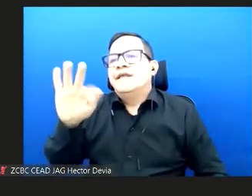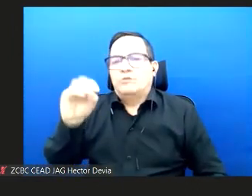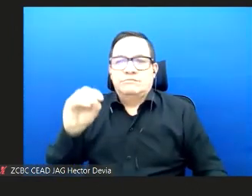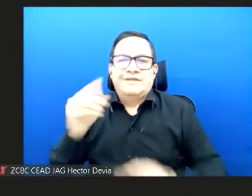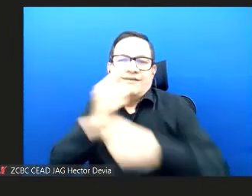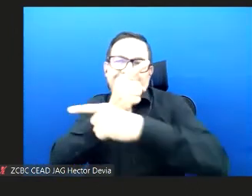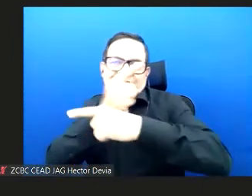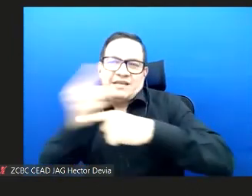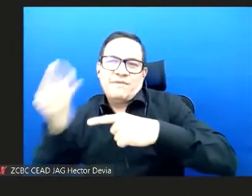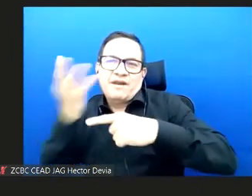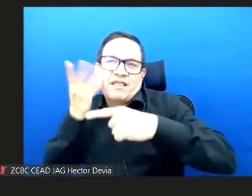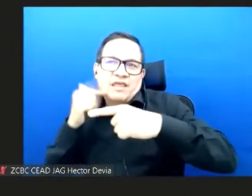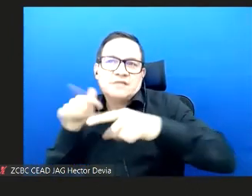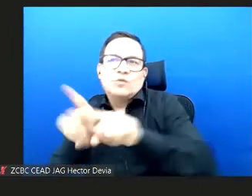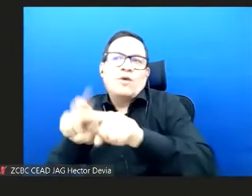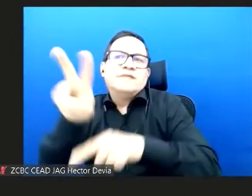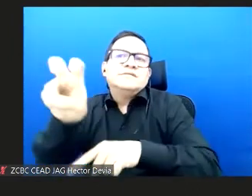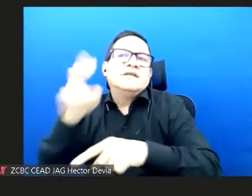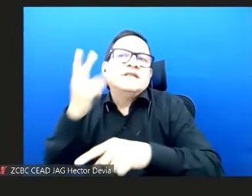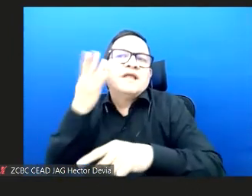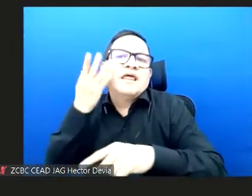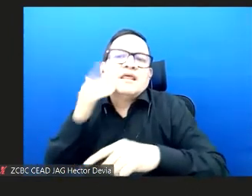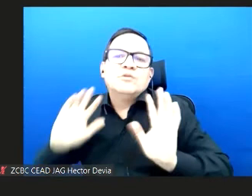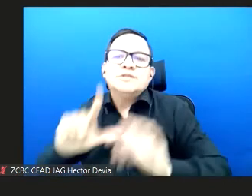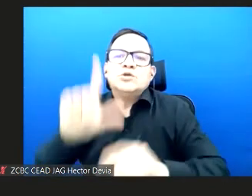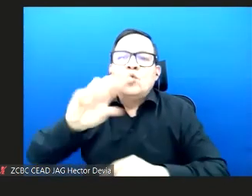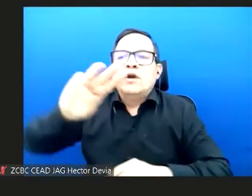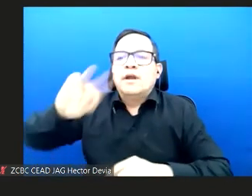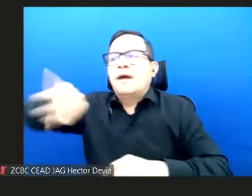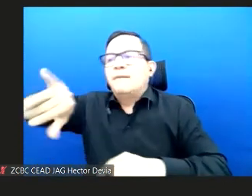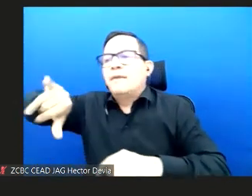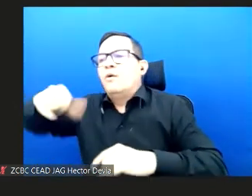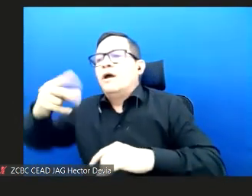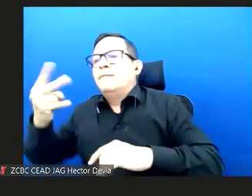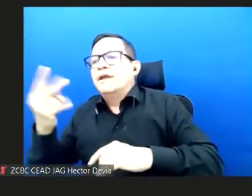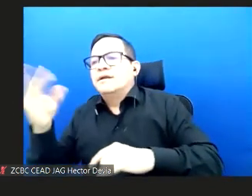también en los ejemplos anteriores, hay conjuntos que son ilimitados.